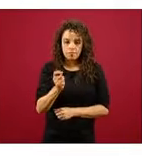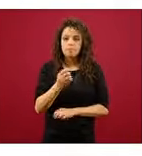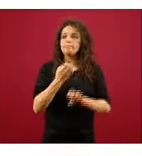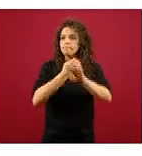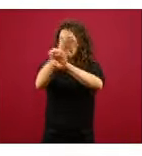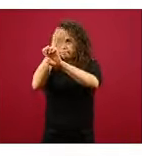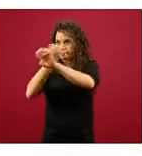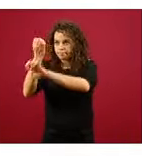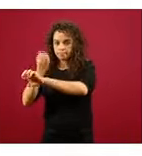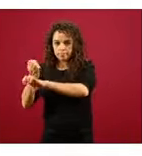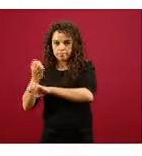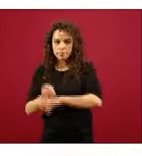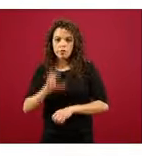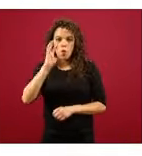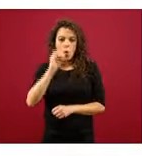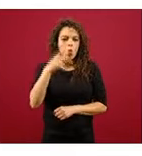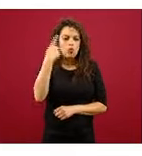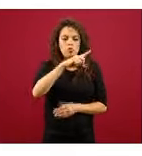las que nos encontremos.